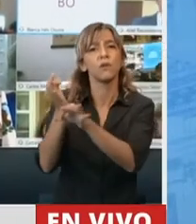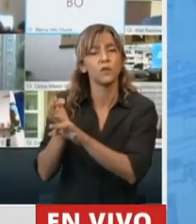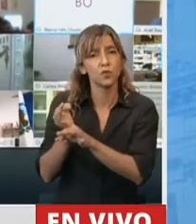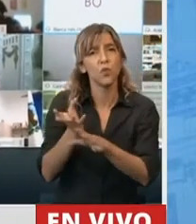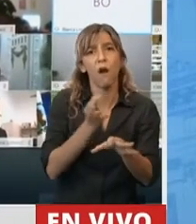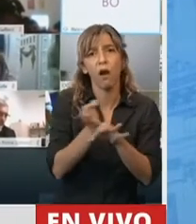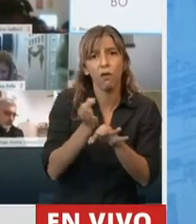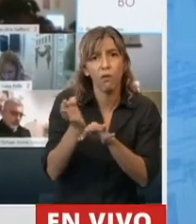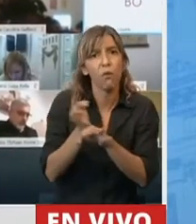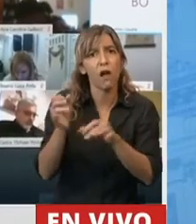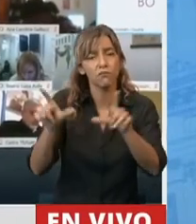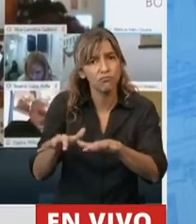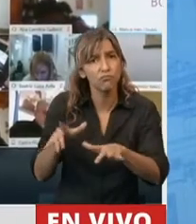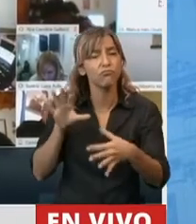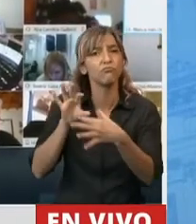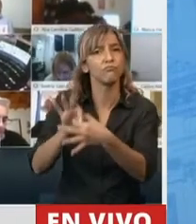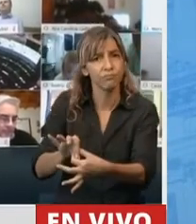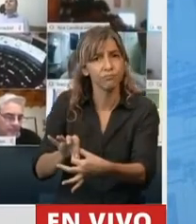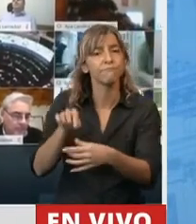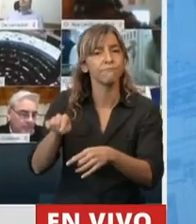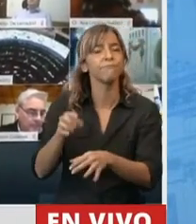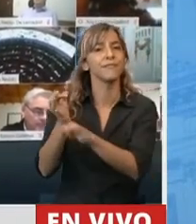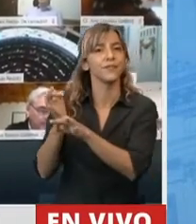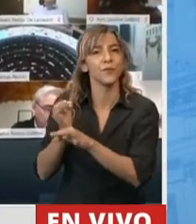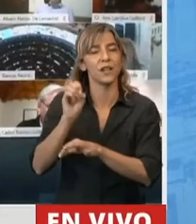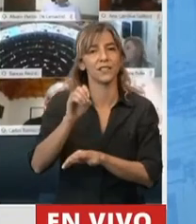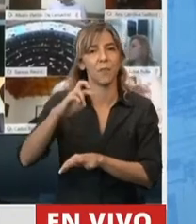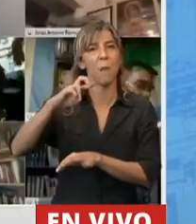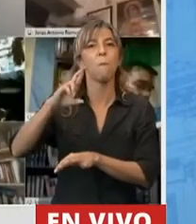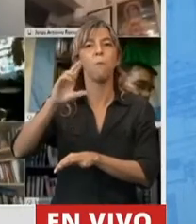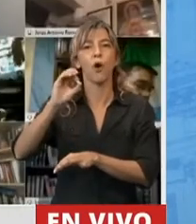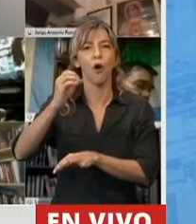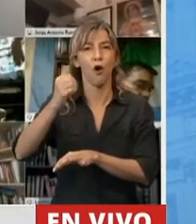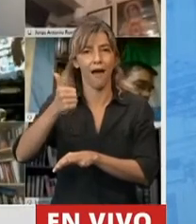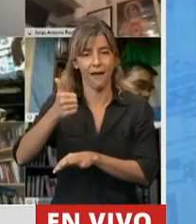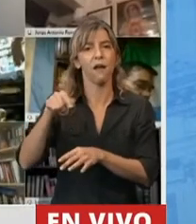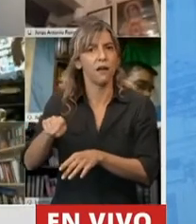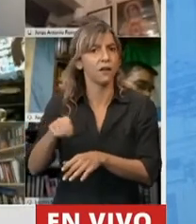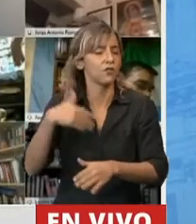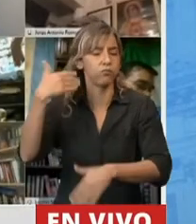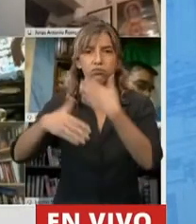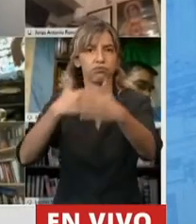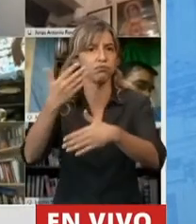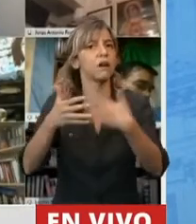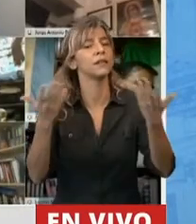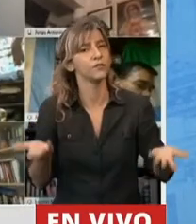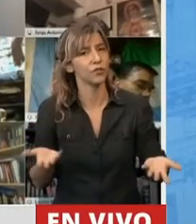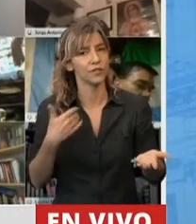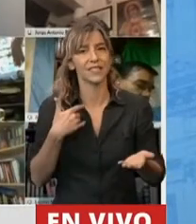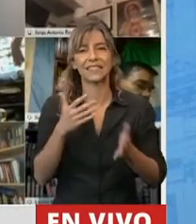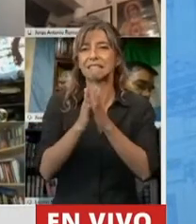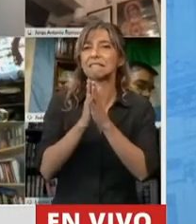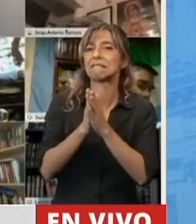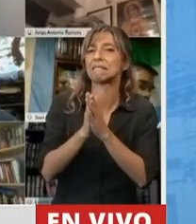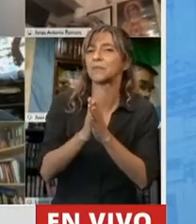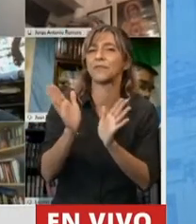PROA. No puedo dejar de expresar que toda esta reseña evoca nuestra historia, señora Diputada, presidenta. Por favor, ya, porque tiene que compartir